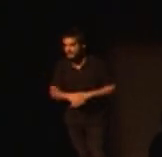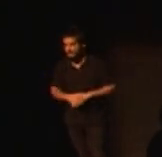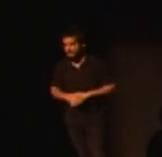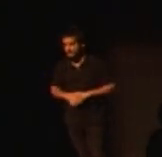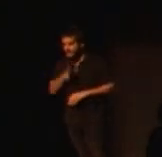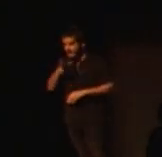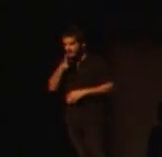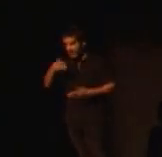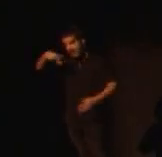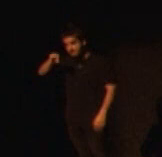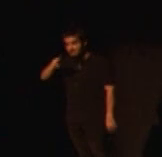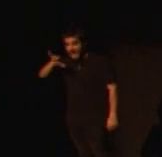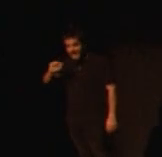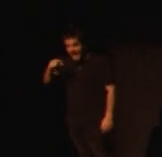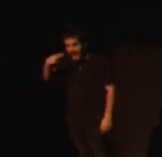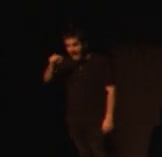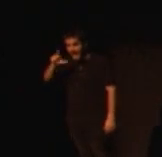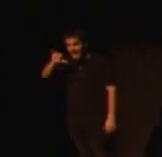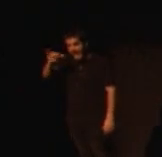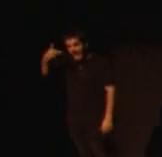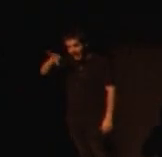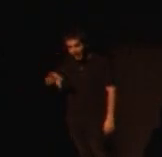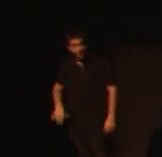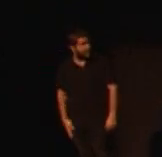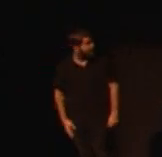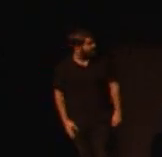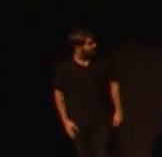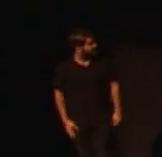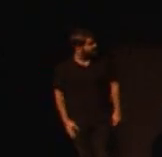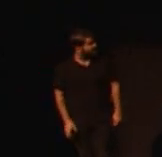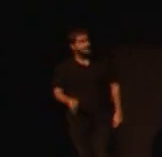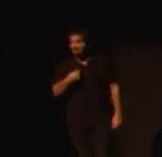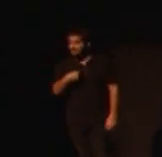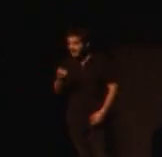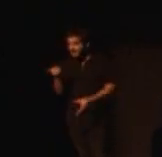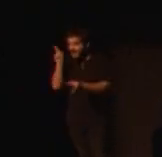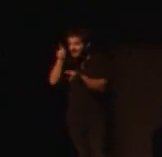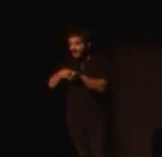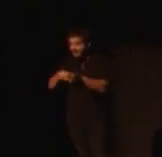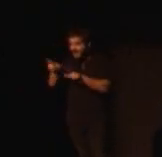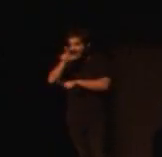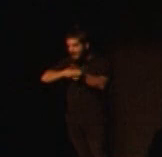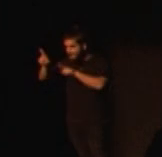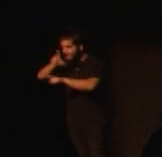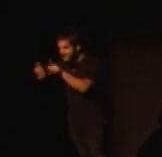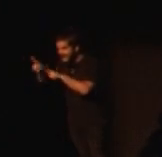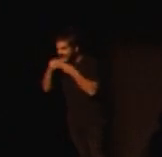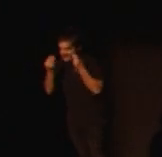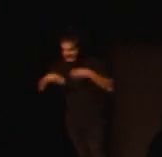Pues porque soy María Galeana y estoy aquí para participar con vosotros de vuestros viajes y de vuestras